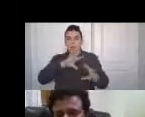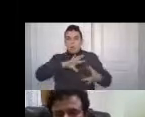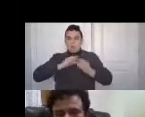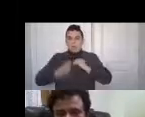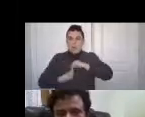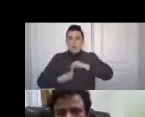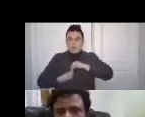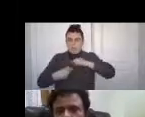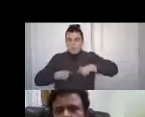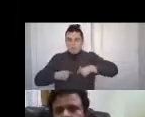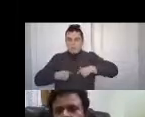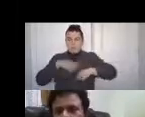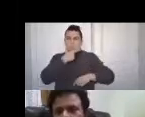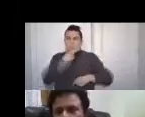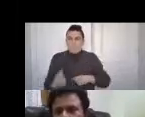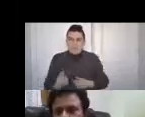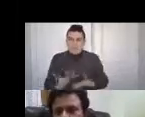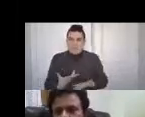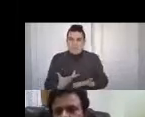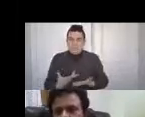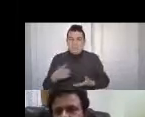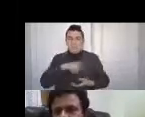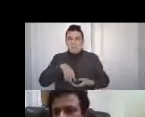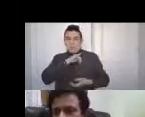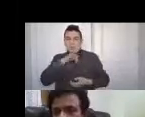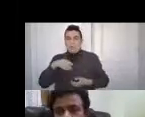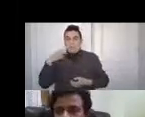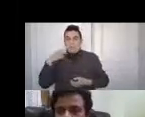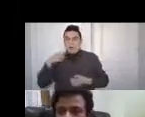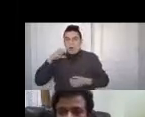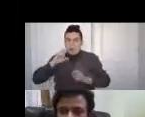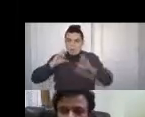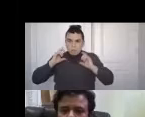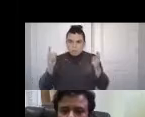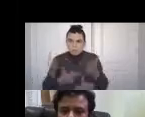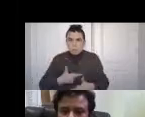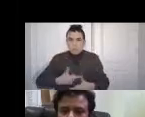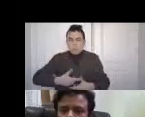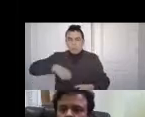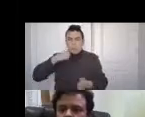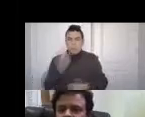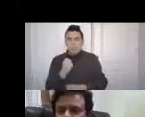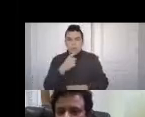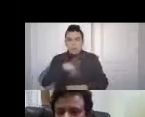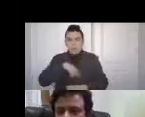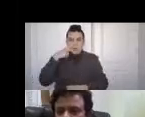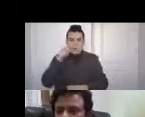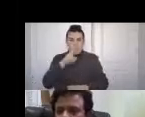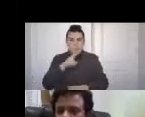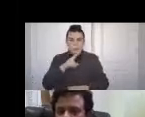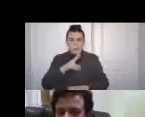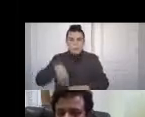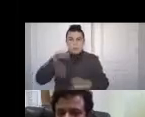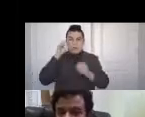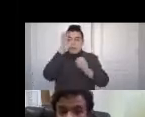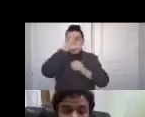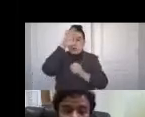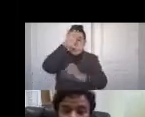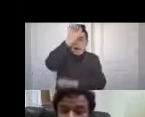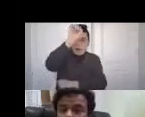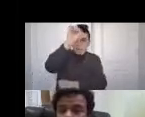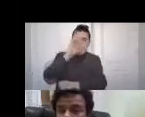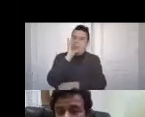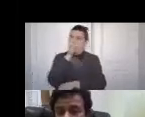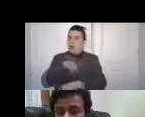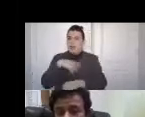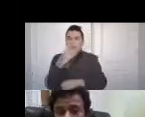Si nosotros buscamos hoy día linaje, ¿cierto?, A o variante A, no vamos a encontrar circulando. Todo va a ser derivado del B. Y aquí tenemos